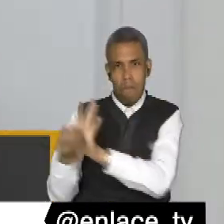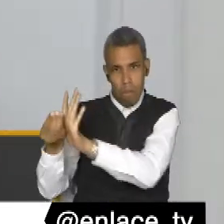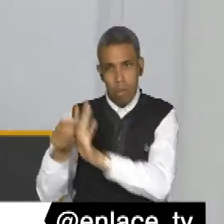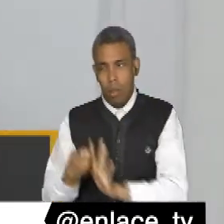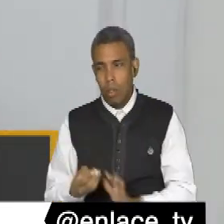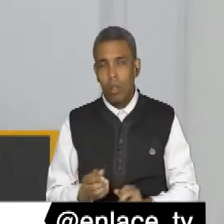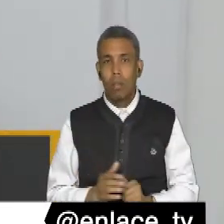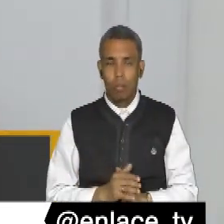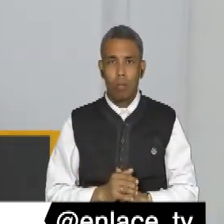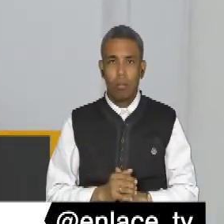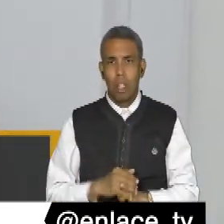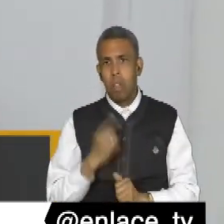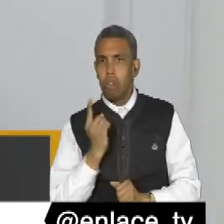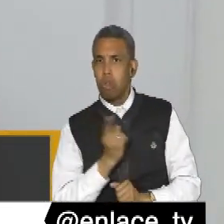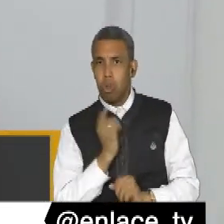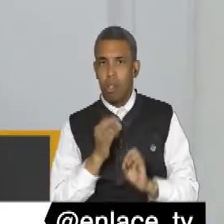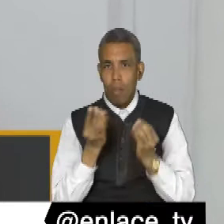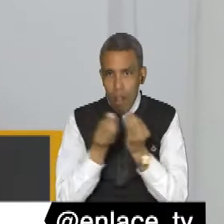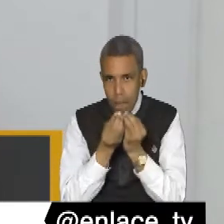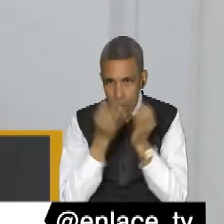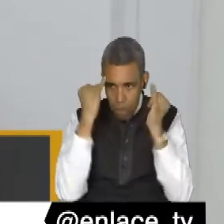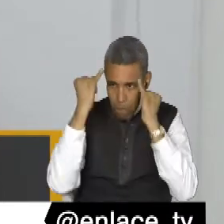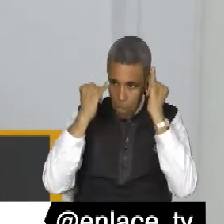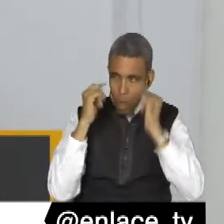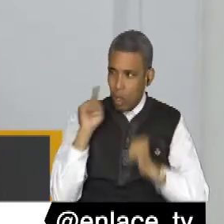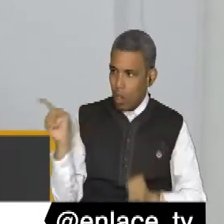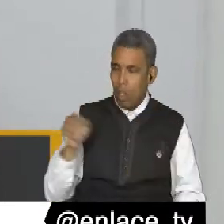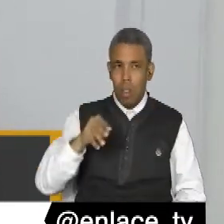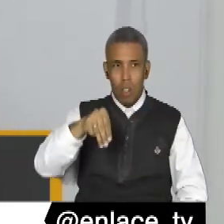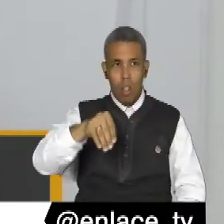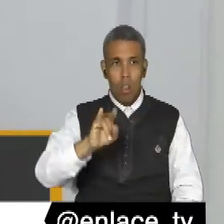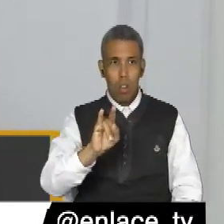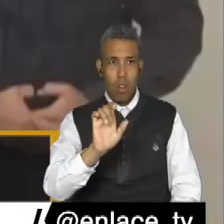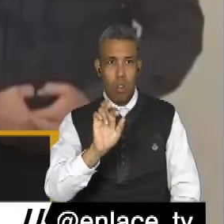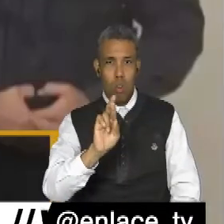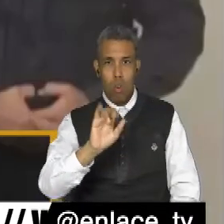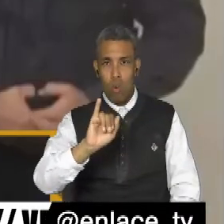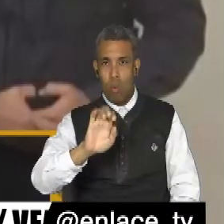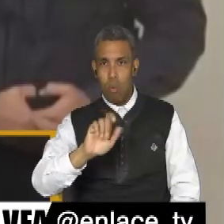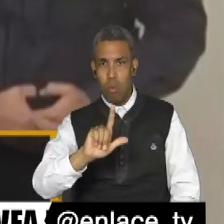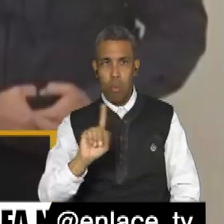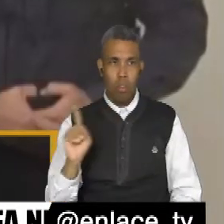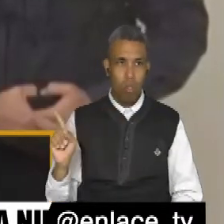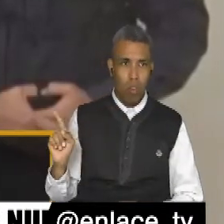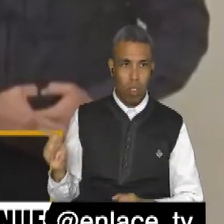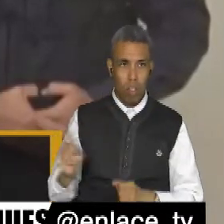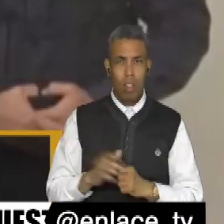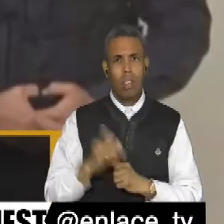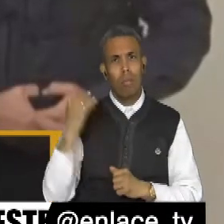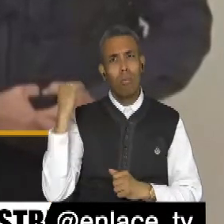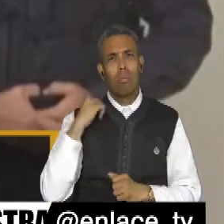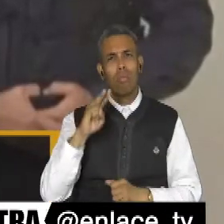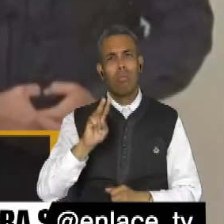heterogéneo. Alias Uriel, de 41 años de edad, según el Ejército, ingresó al Frente Manuel Gustavo Chacón hace 25 años y se dedicaba